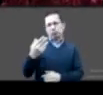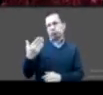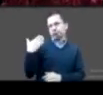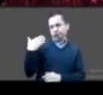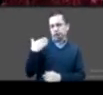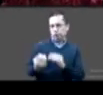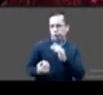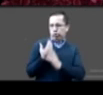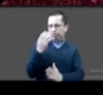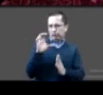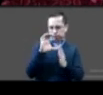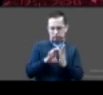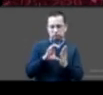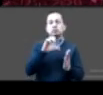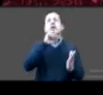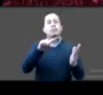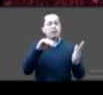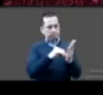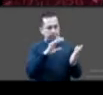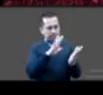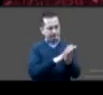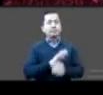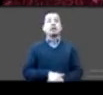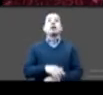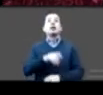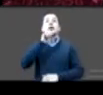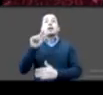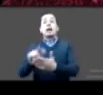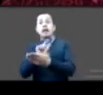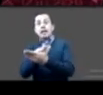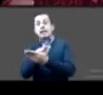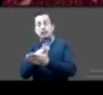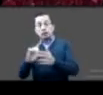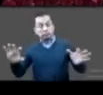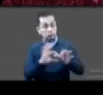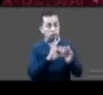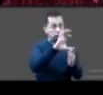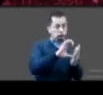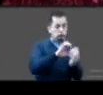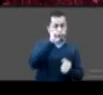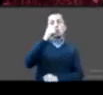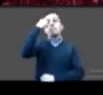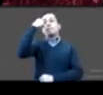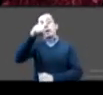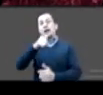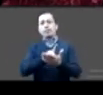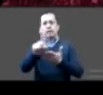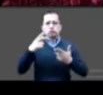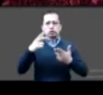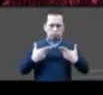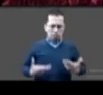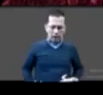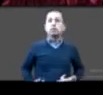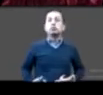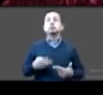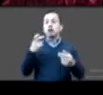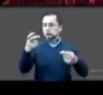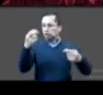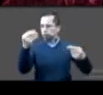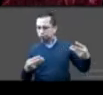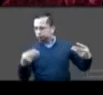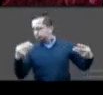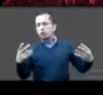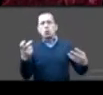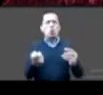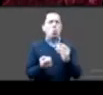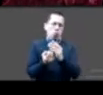una Ley Constitucional de Derechos Humanos y sus garantías, estas son regulaciones muy nuevas, ¿no? La Ley de los Derechos